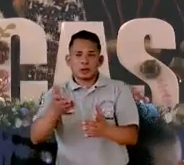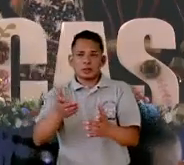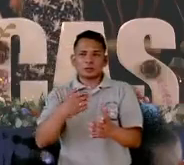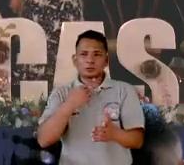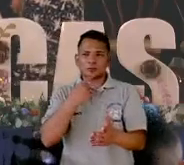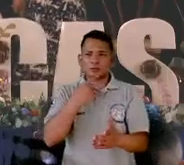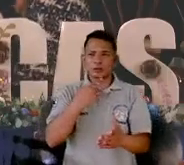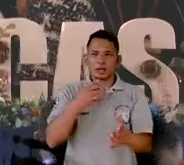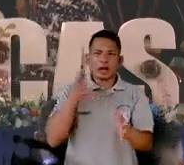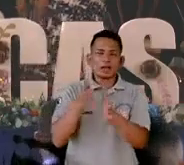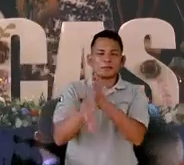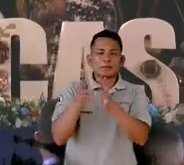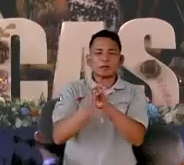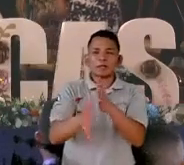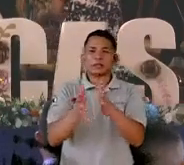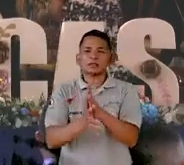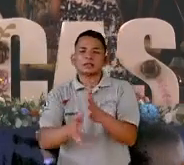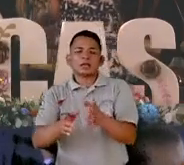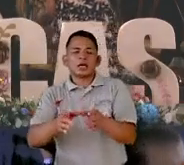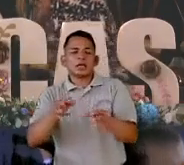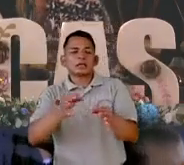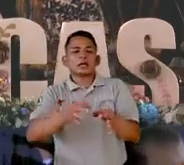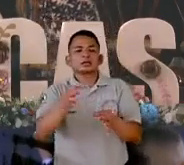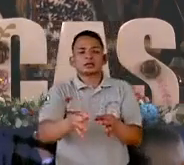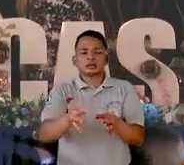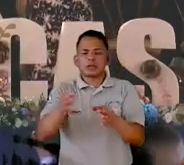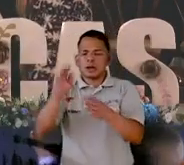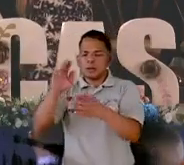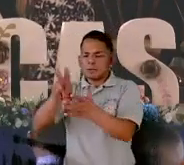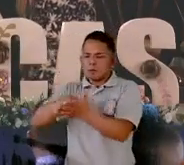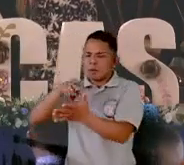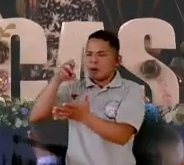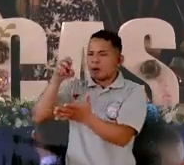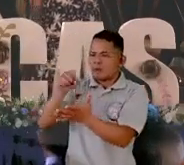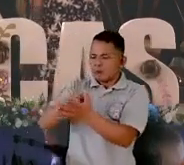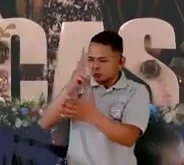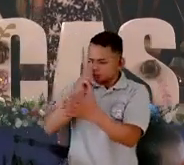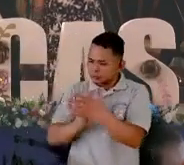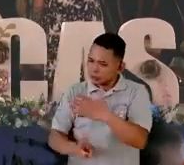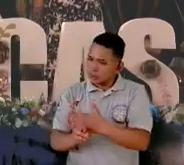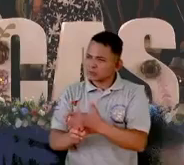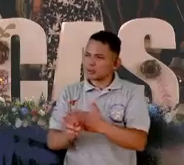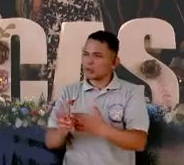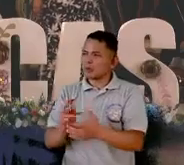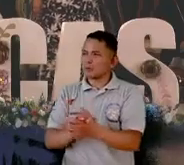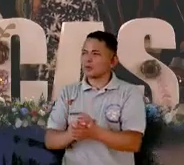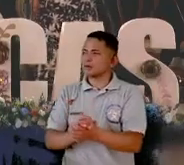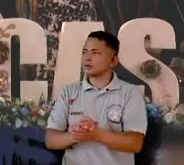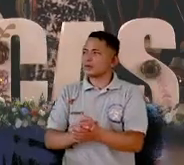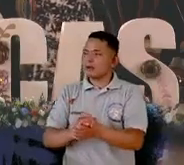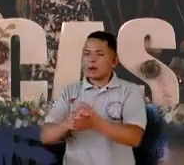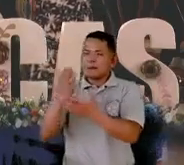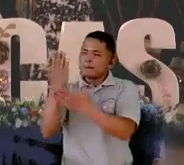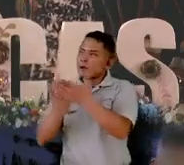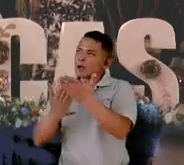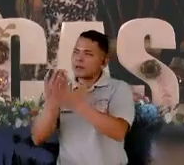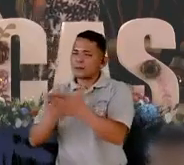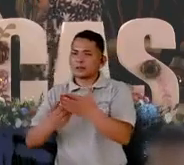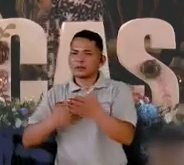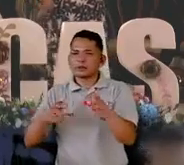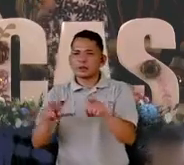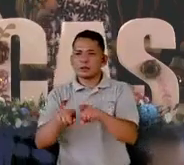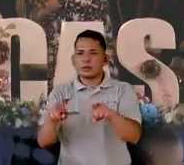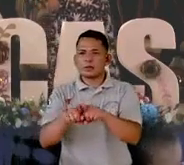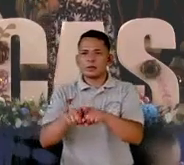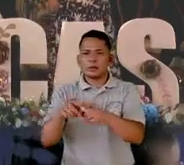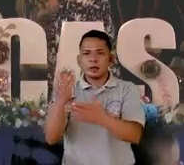un solo clamor, por su petición, por la petición de mi hermano, por la petición de mi hermana. Hermano, yo creo que hoy va a